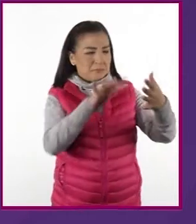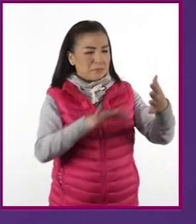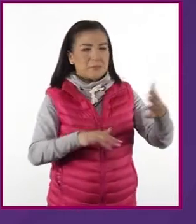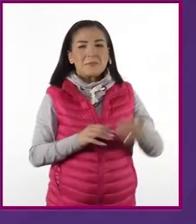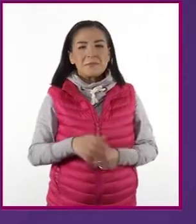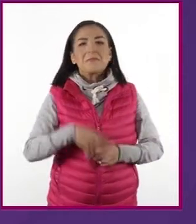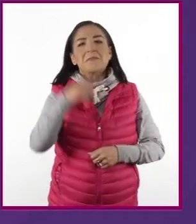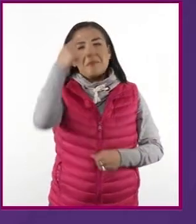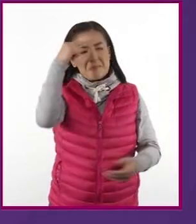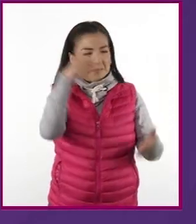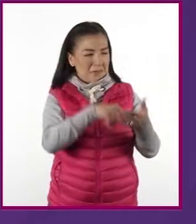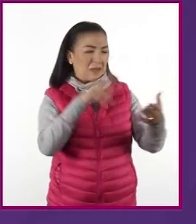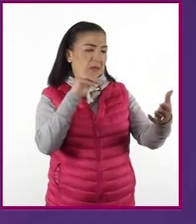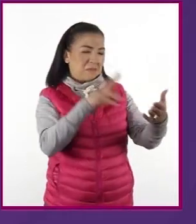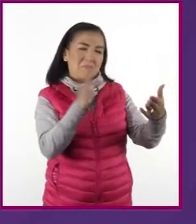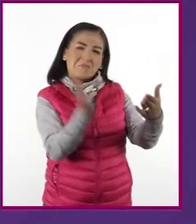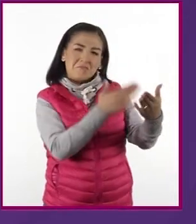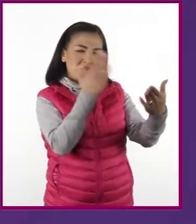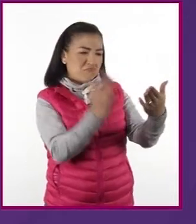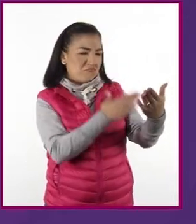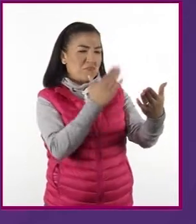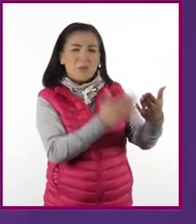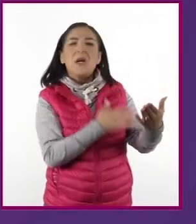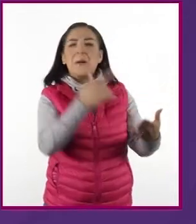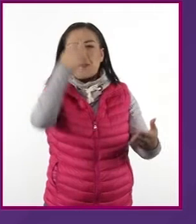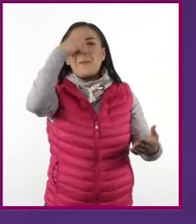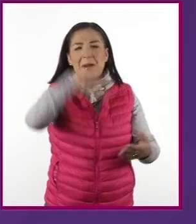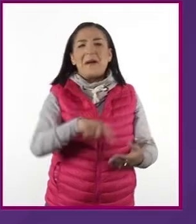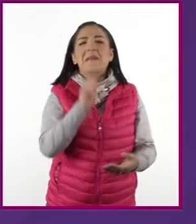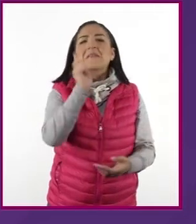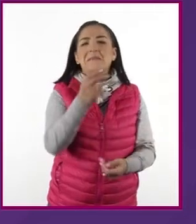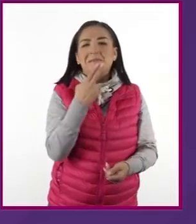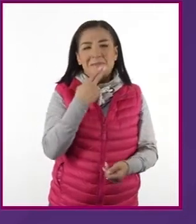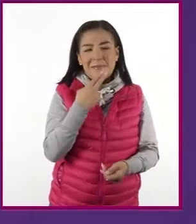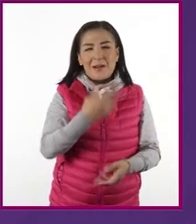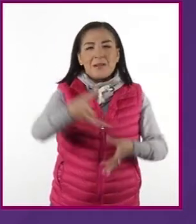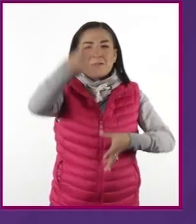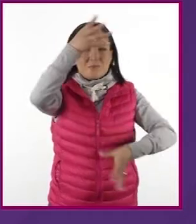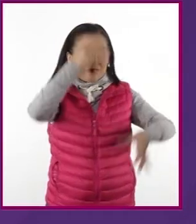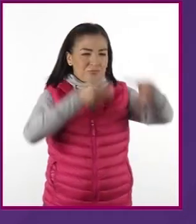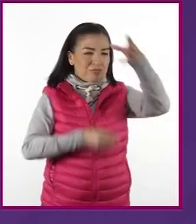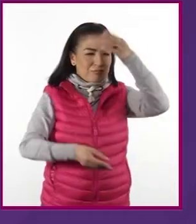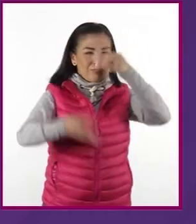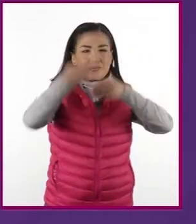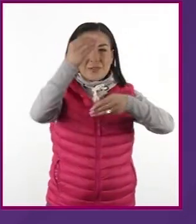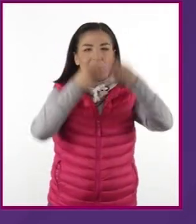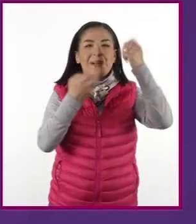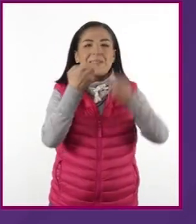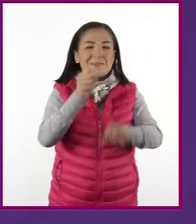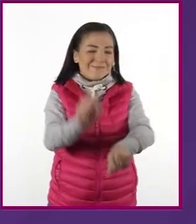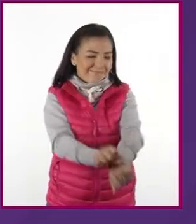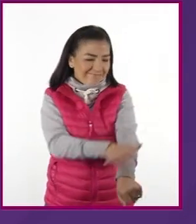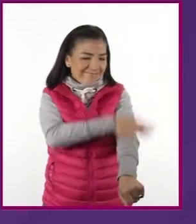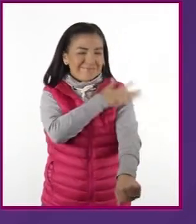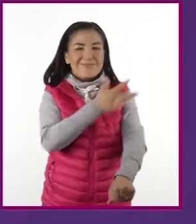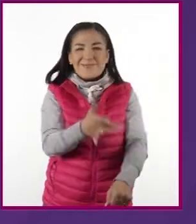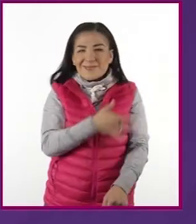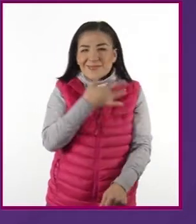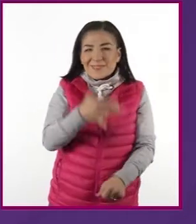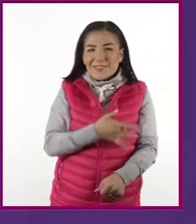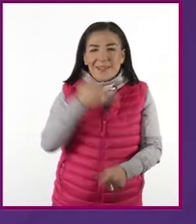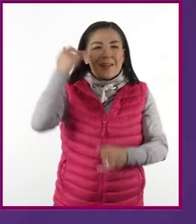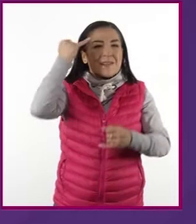contribuirá a enriquecer con provecho la sensibilidad y la imaginación de quienes